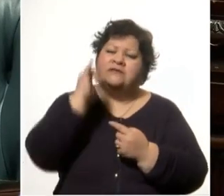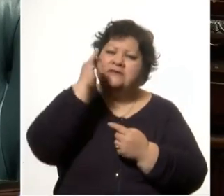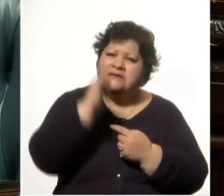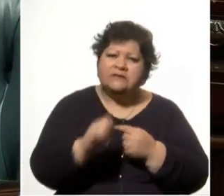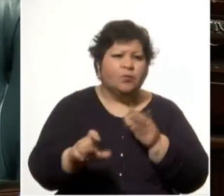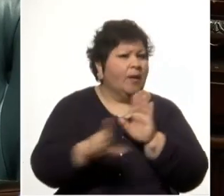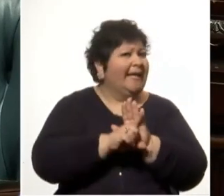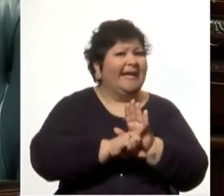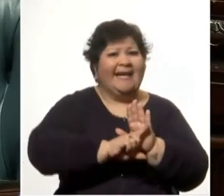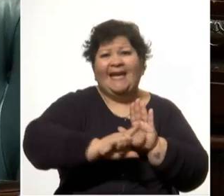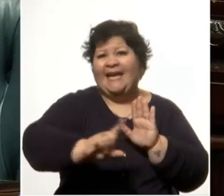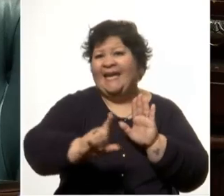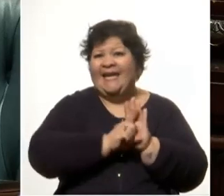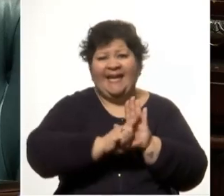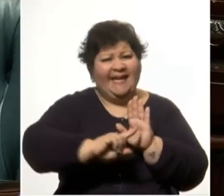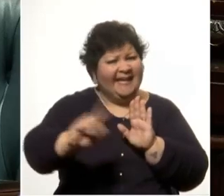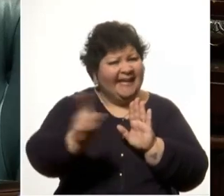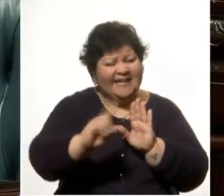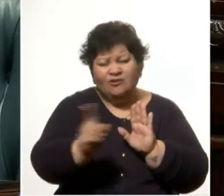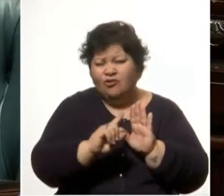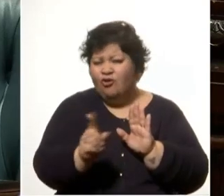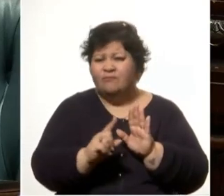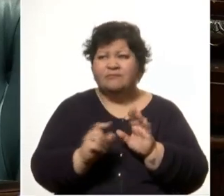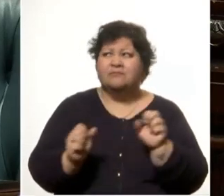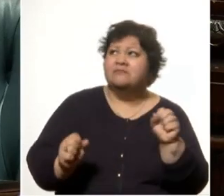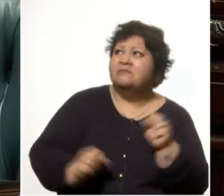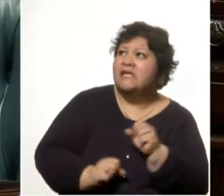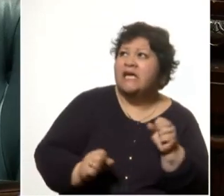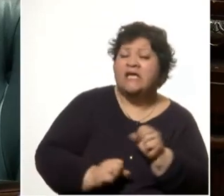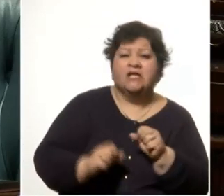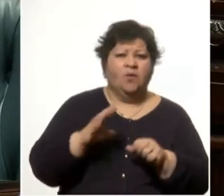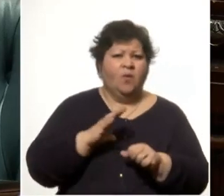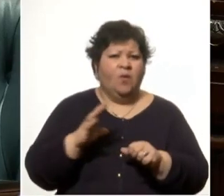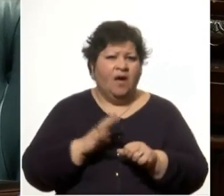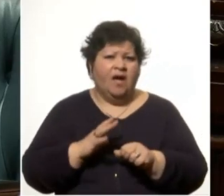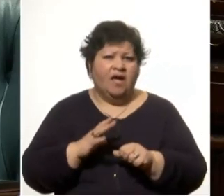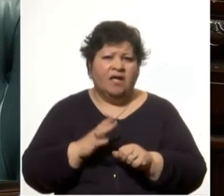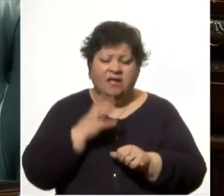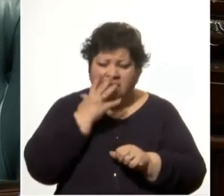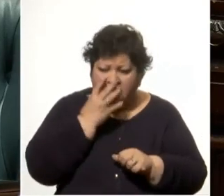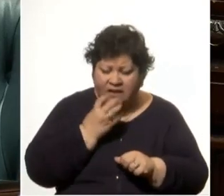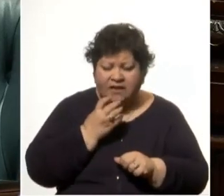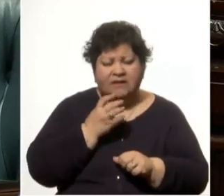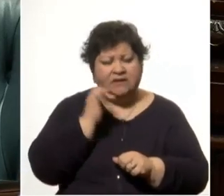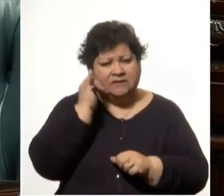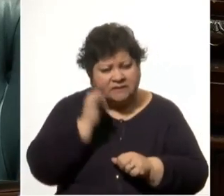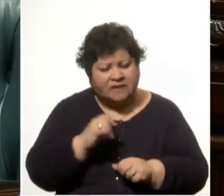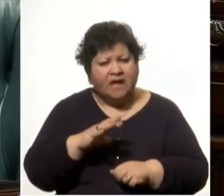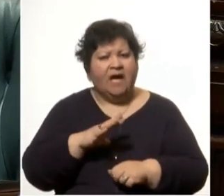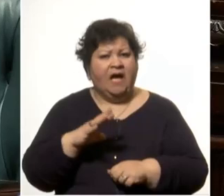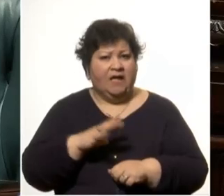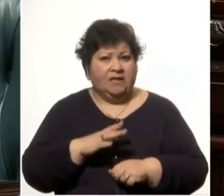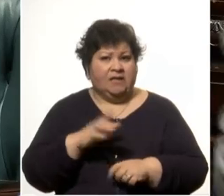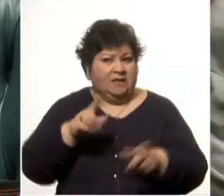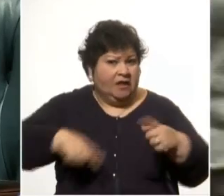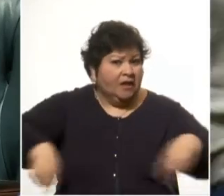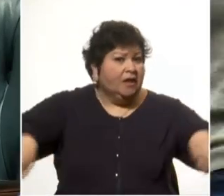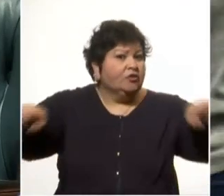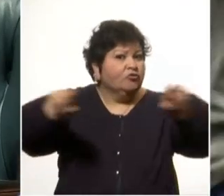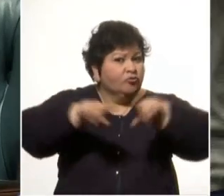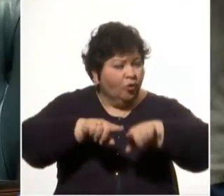ilegal, que genera miedo y descontento, como ya hemos escuchado, miedo y descontento creciente de todos quienes